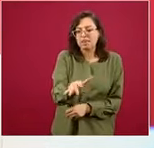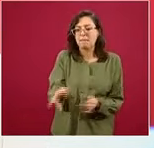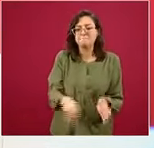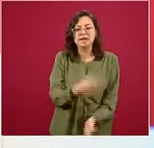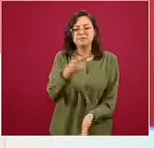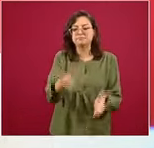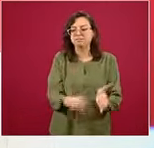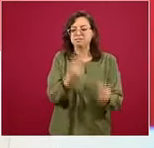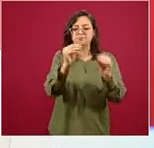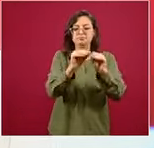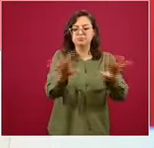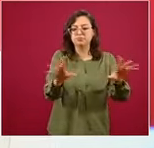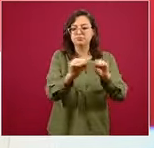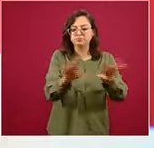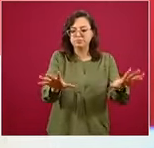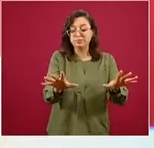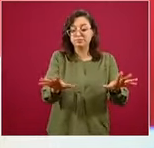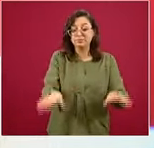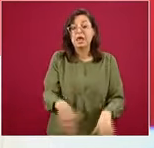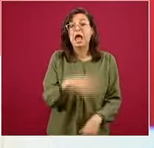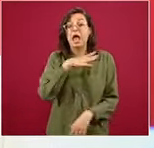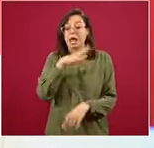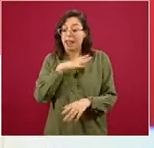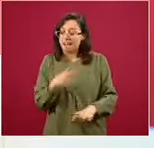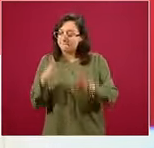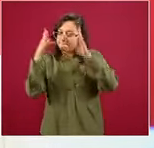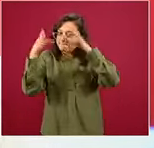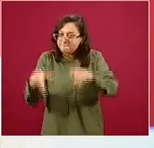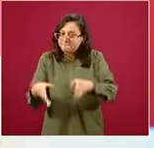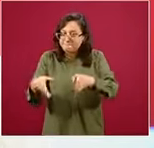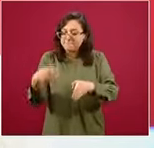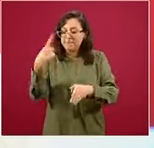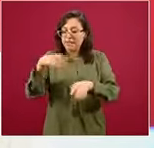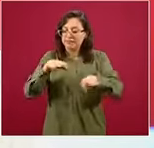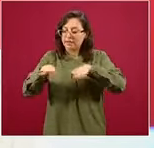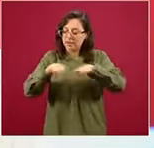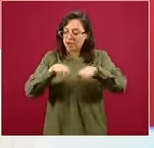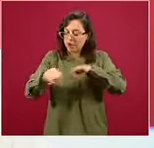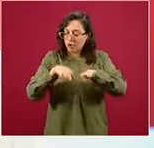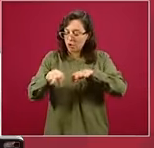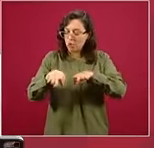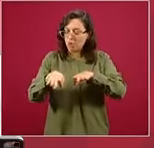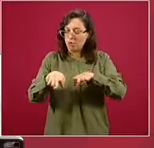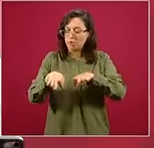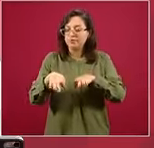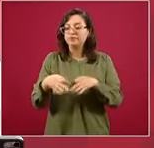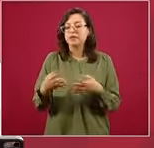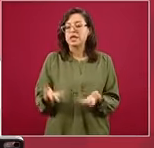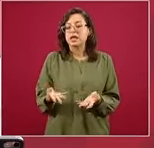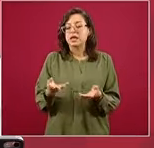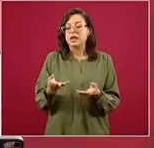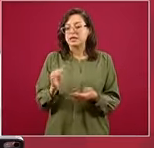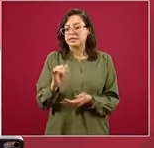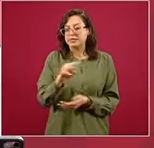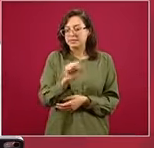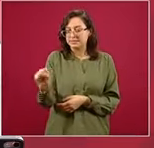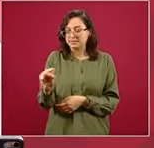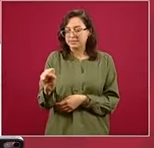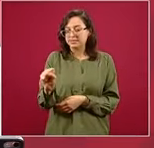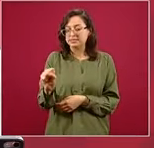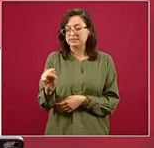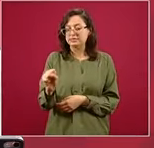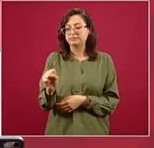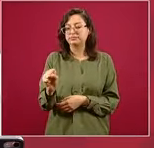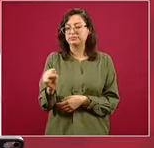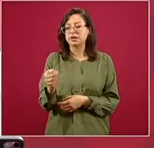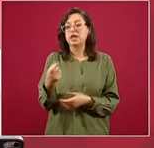en el Diario Oficial. Existen las específicas para campos de trabajo, y esto el Instituto Mexicano del Seguro Social,